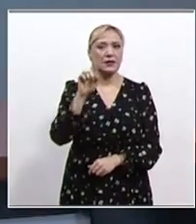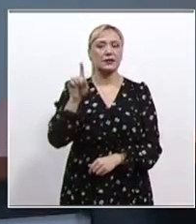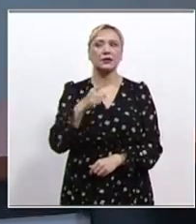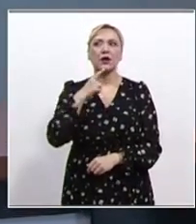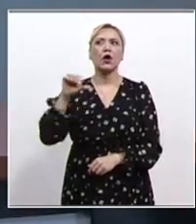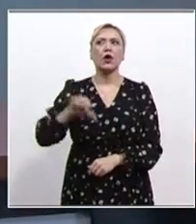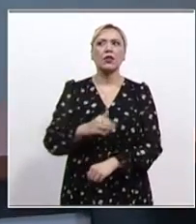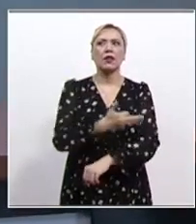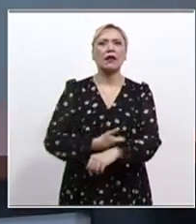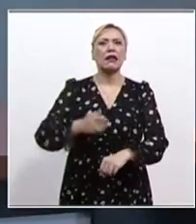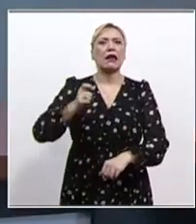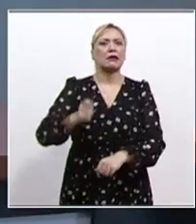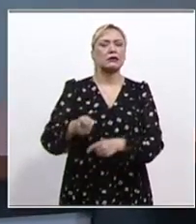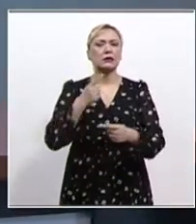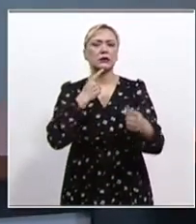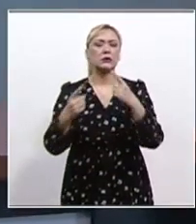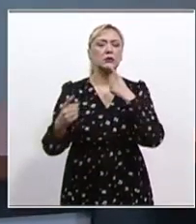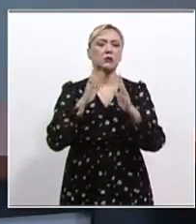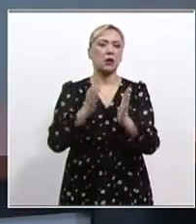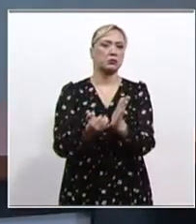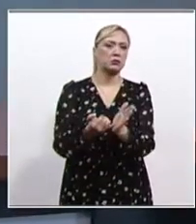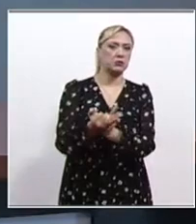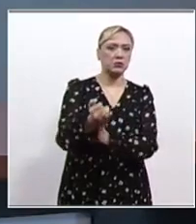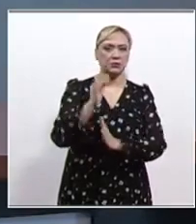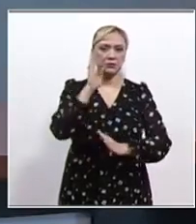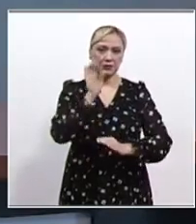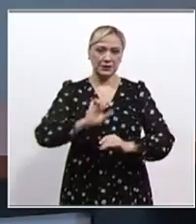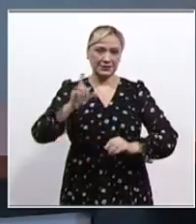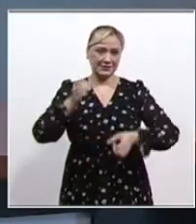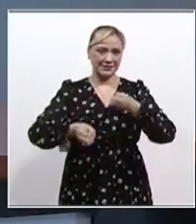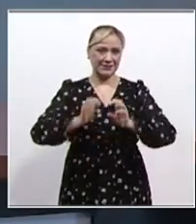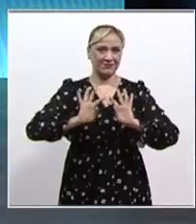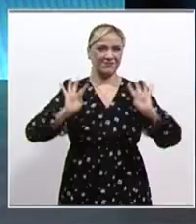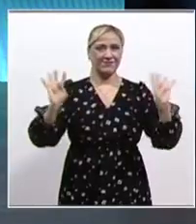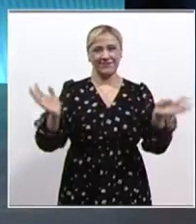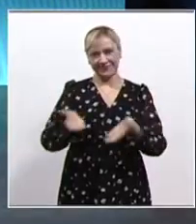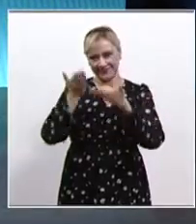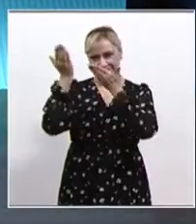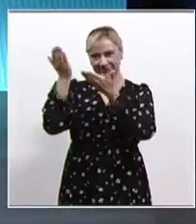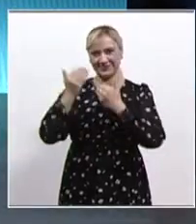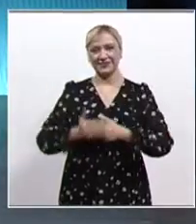esta tarde las y los ministros en la sesión del Pleno. Adelante, Mario, con tu reporte.